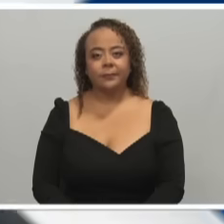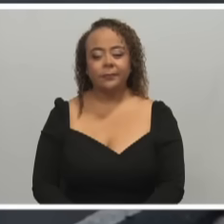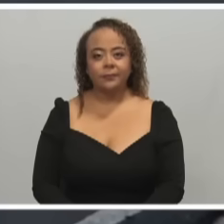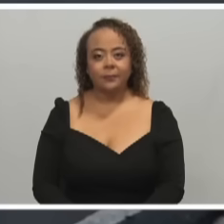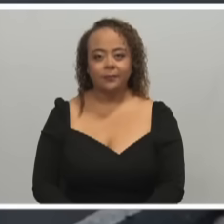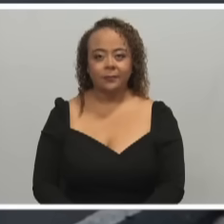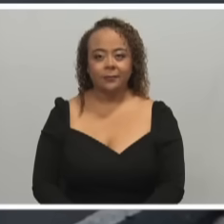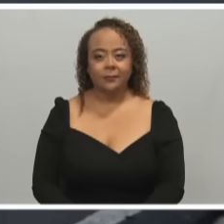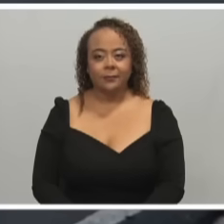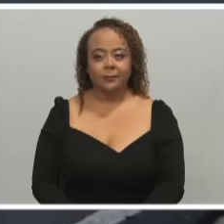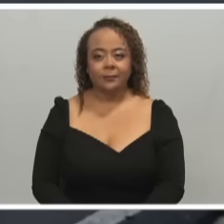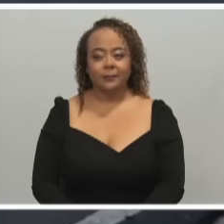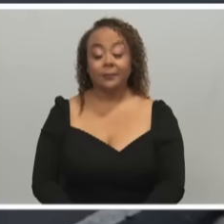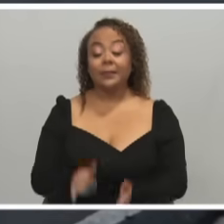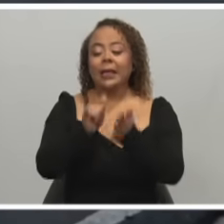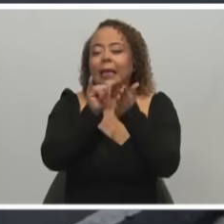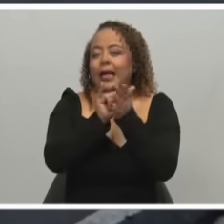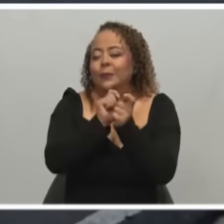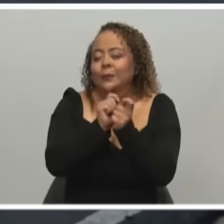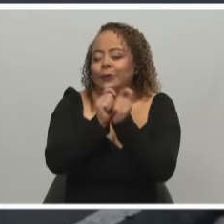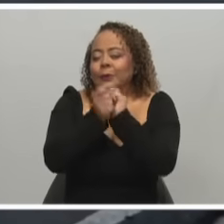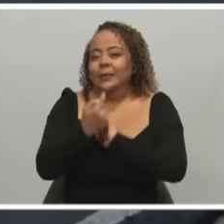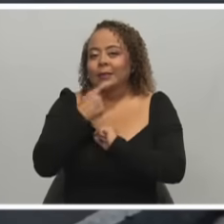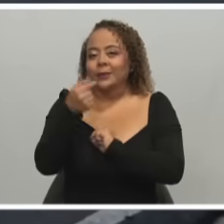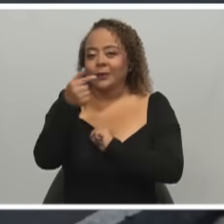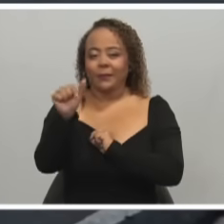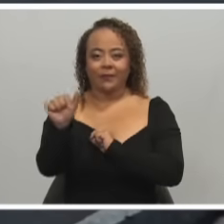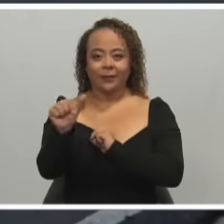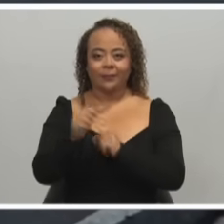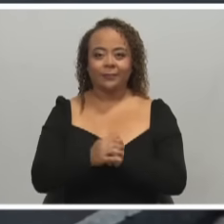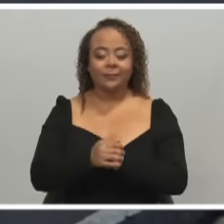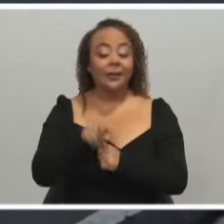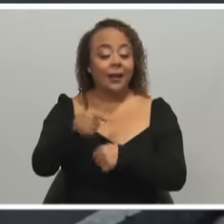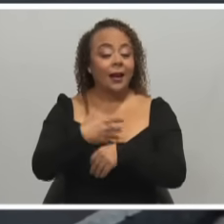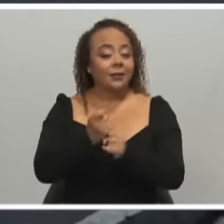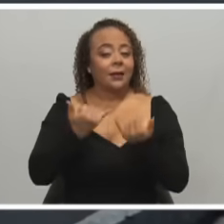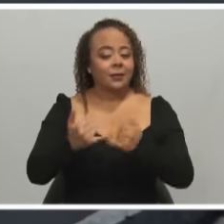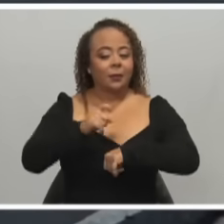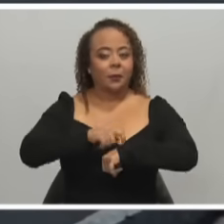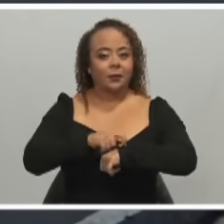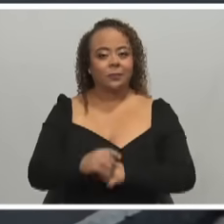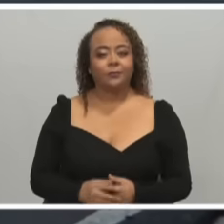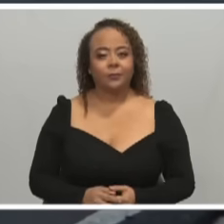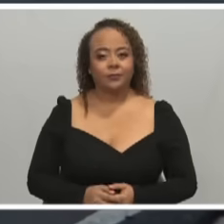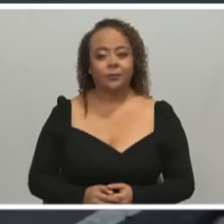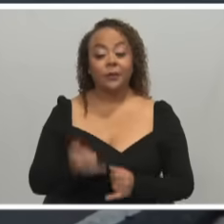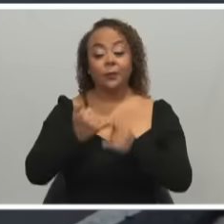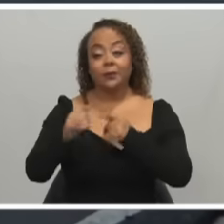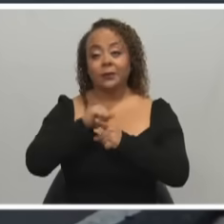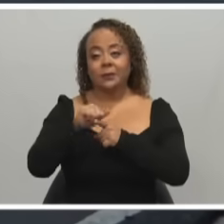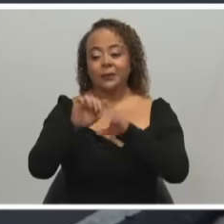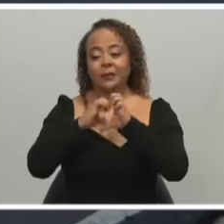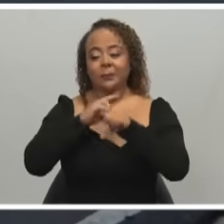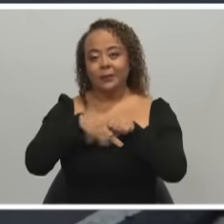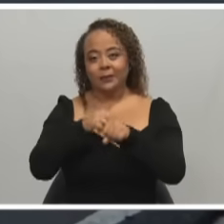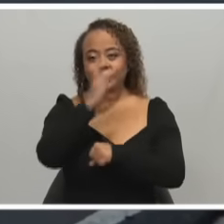equipo esos ajustes que menciona Gustavo Alfaro es los que Está realizando En este preciso momento último entrenamiento de la selección de